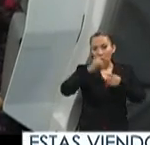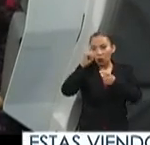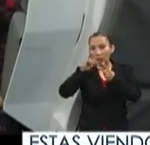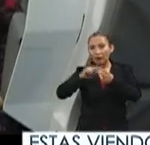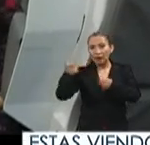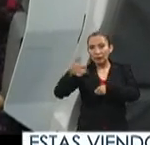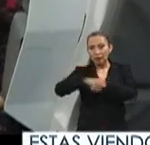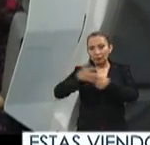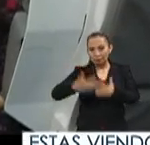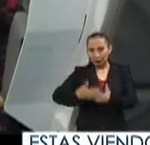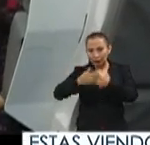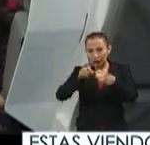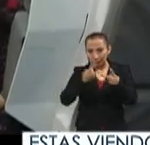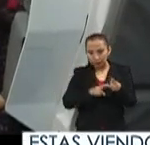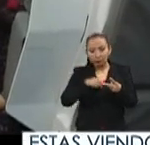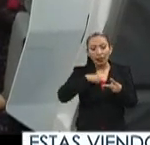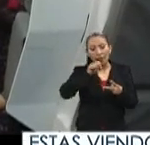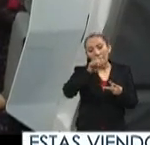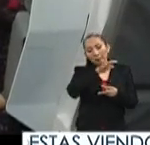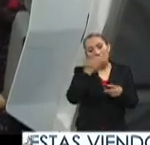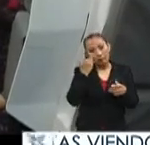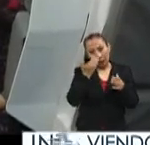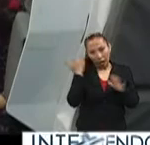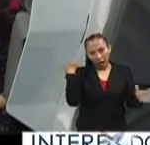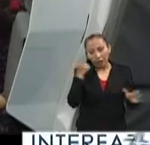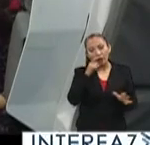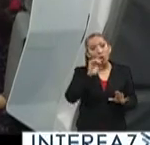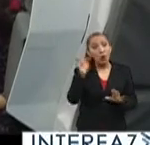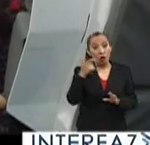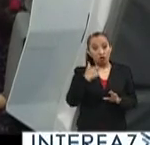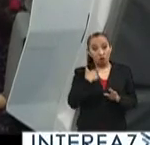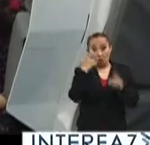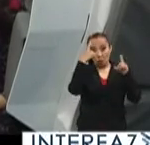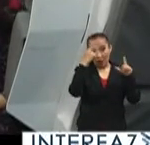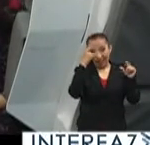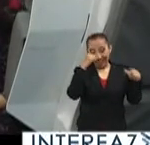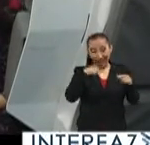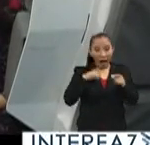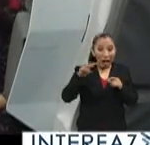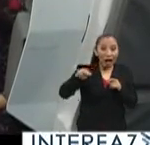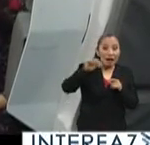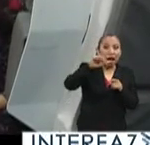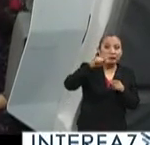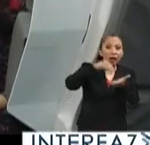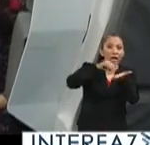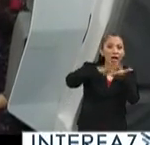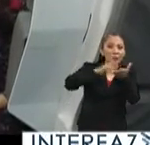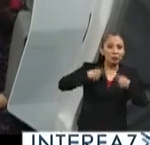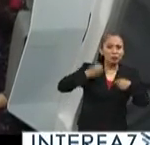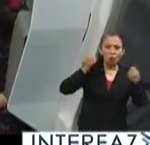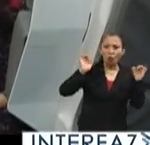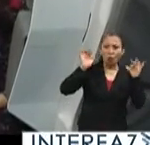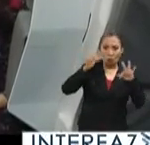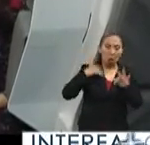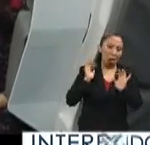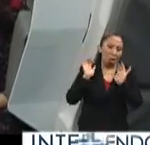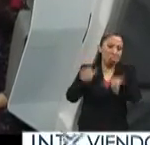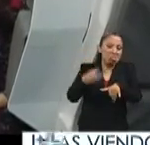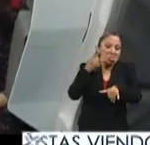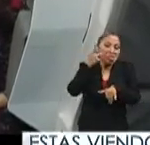una de administración de empresas. Y en ese entonces salió que cuando yo me iba graduando, pues NASA estaba contratando mucha gente y yo pues